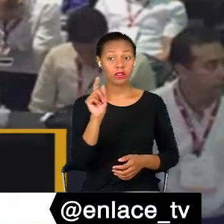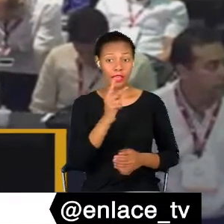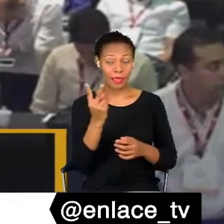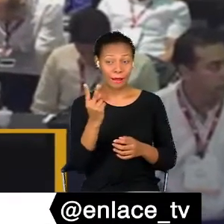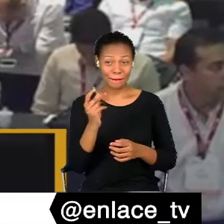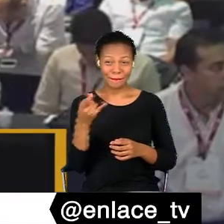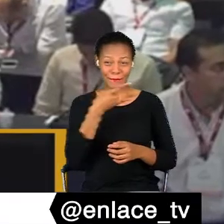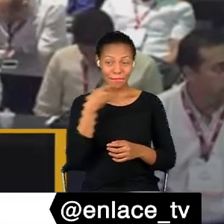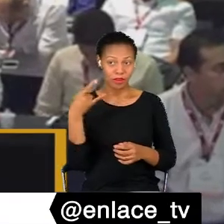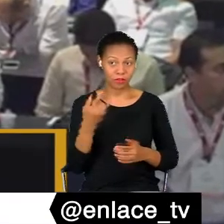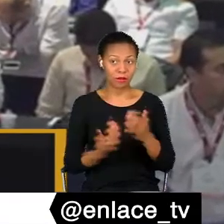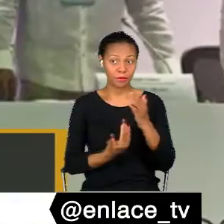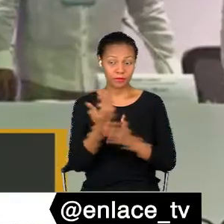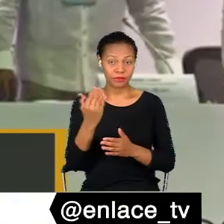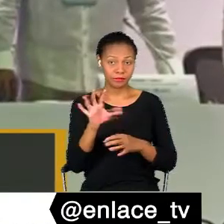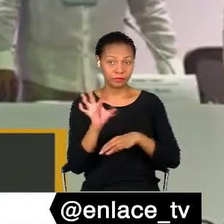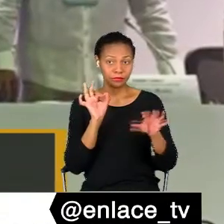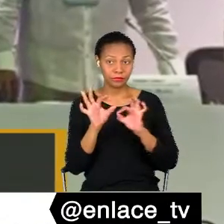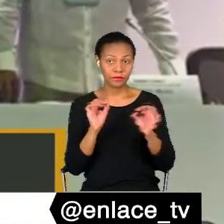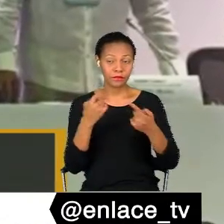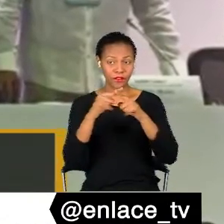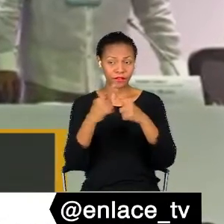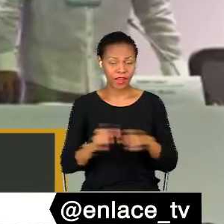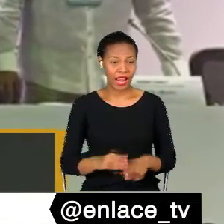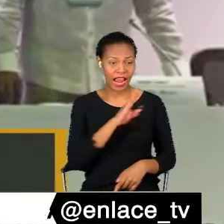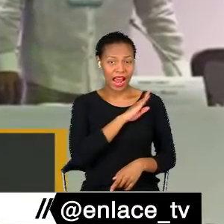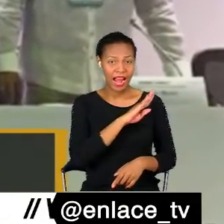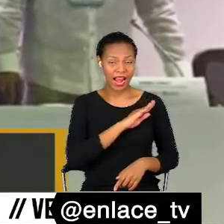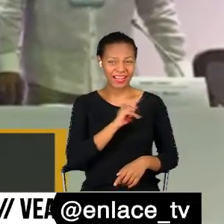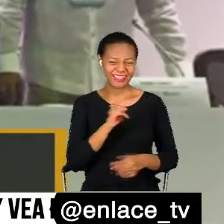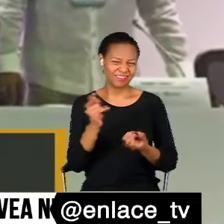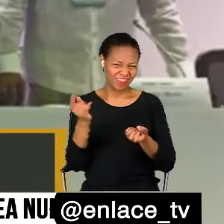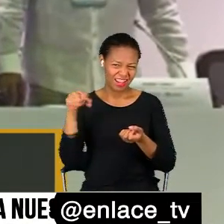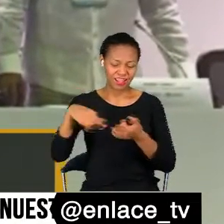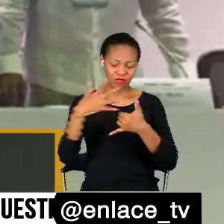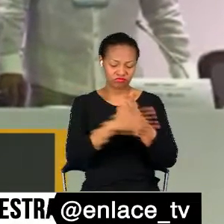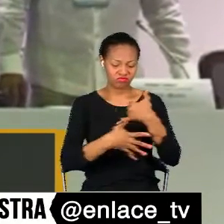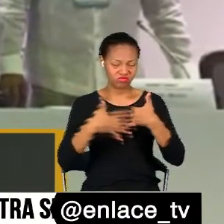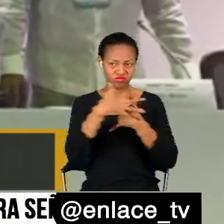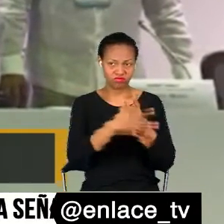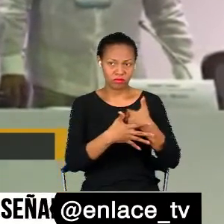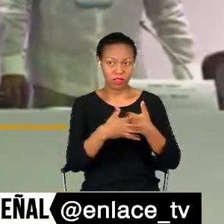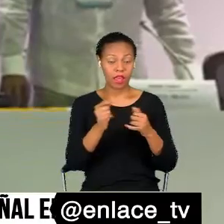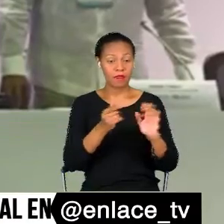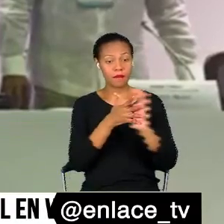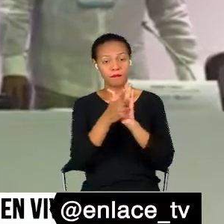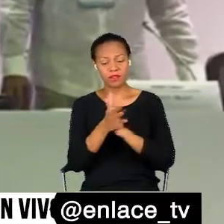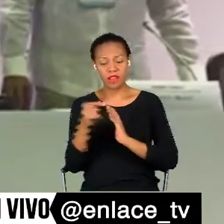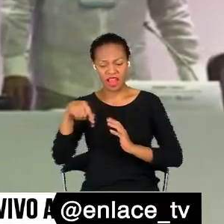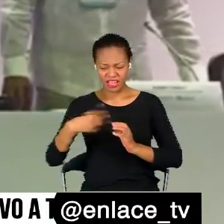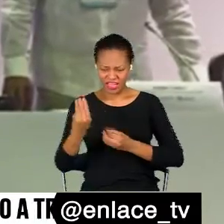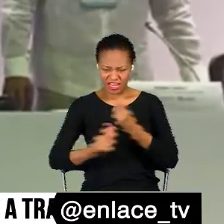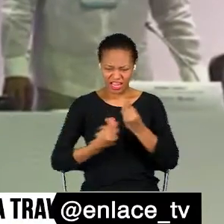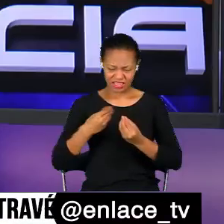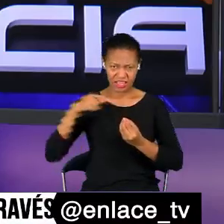Congreso, los alcaldes de los diferentes municipios del país establecerán agendas de temas para el desarrollo de las regiones.